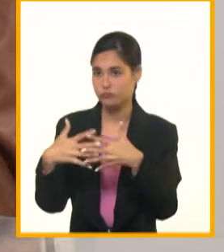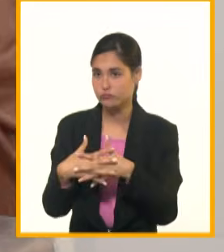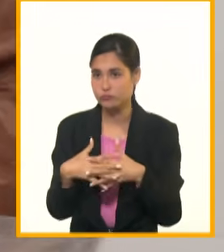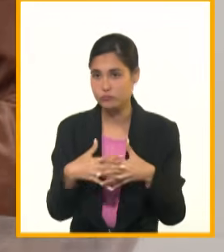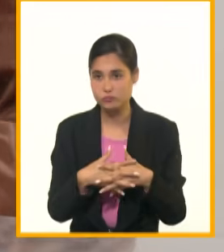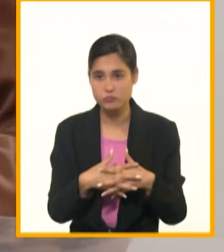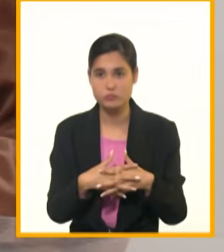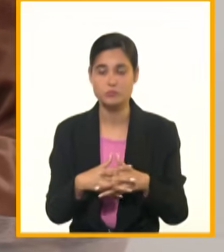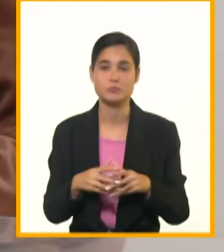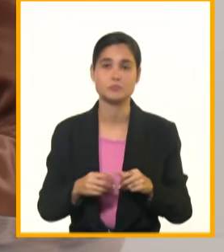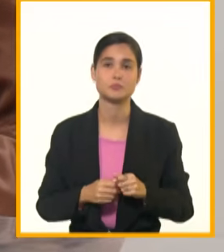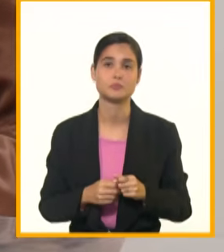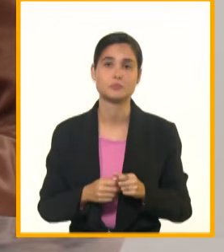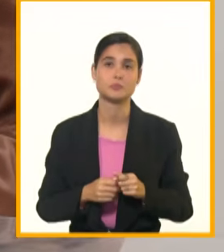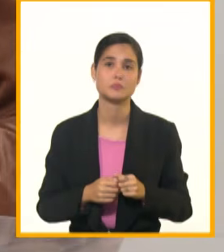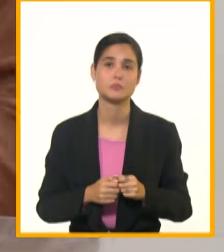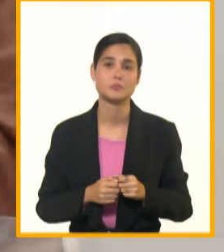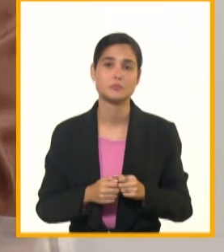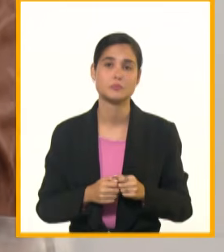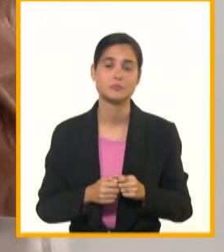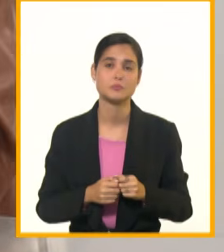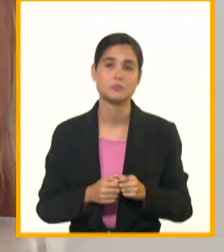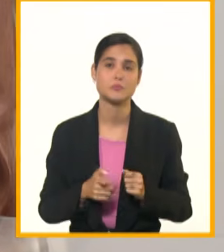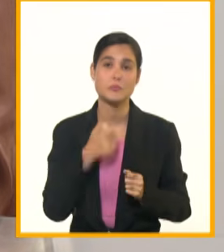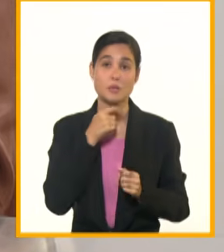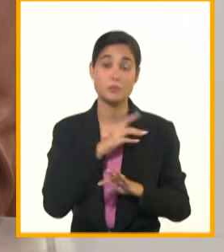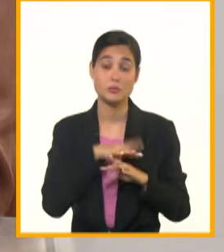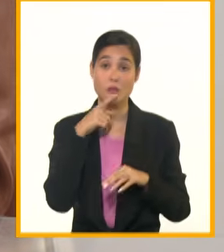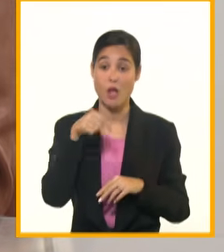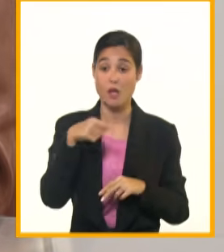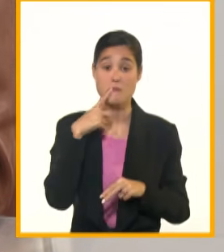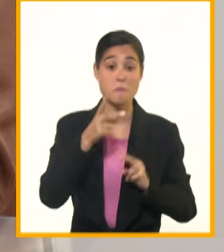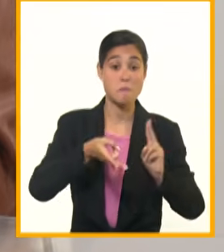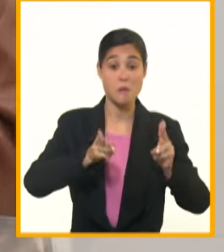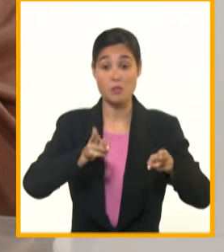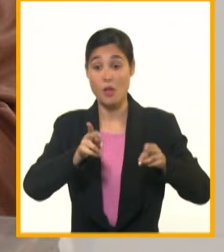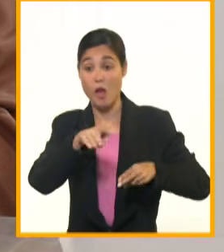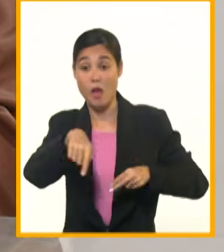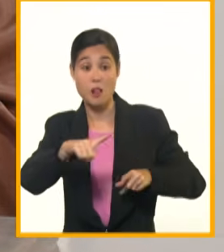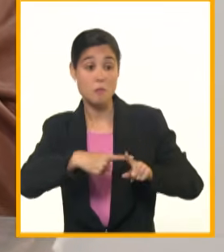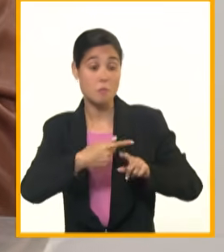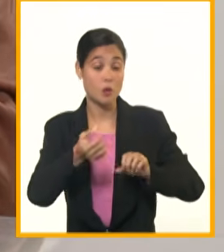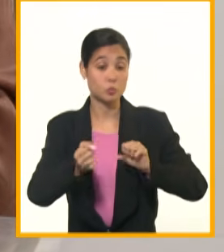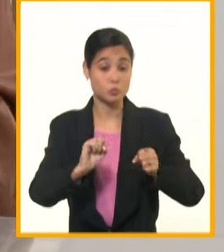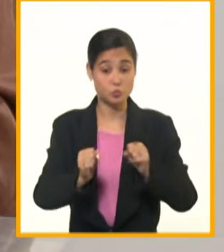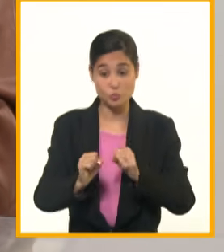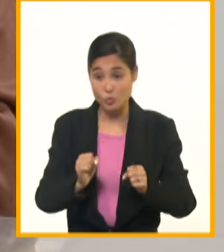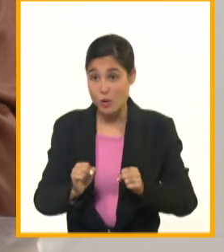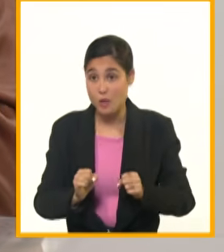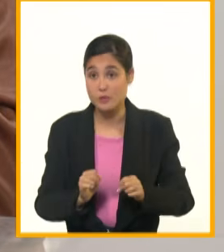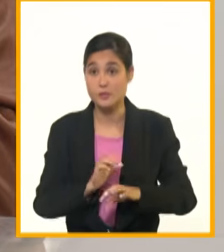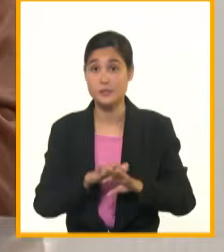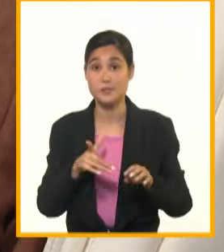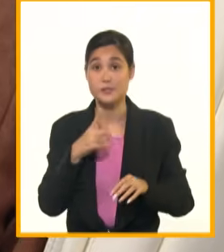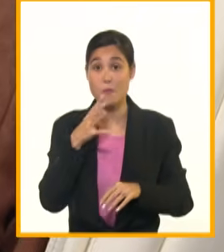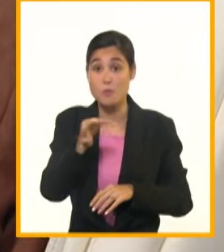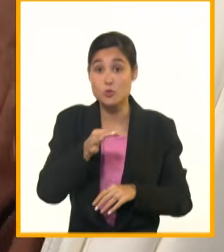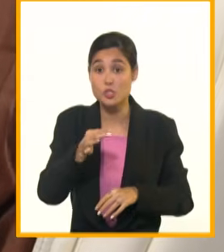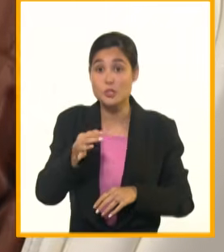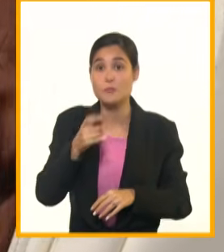actores económicos, lo que estamos indicando y lo que se ha estado regulando es que ya tenemos 6 municipios que pueden aprobar actores